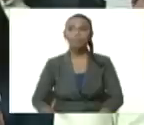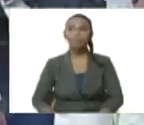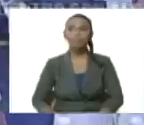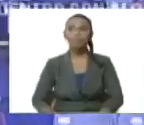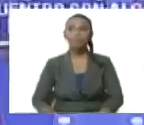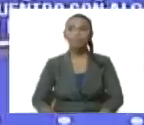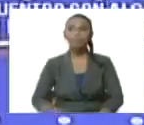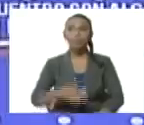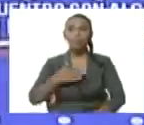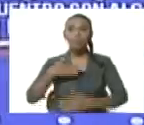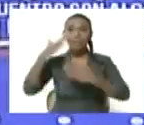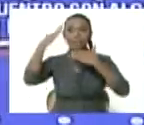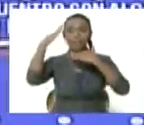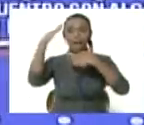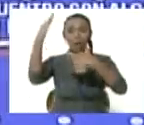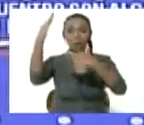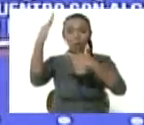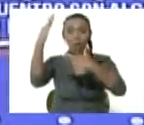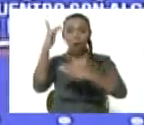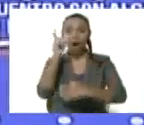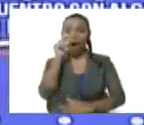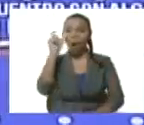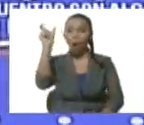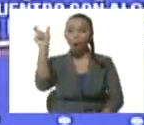Mi saludo a Elio Abrams.